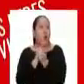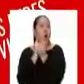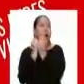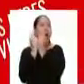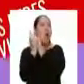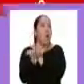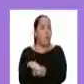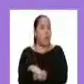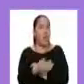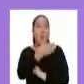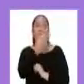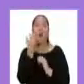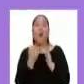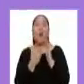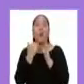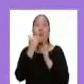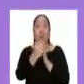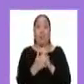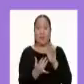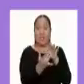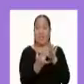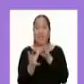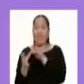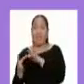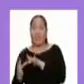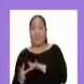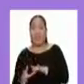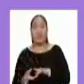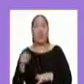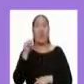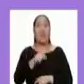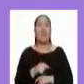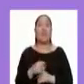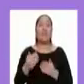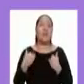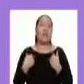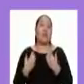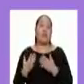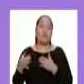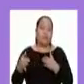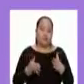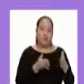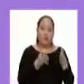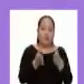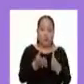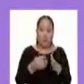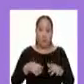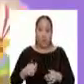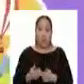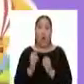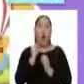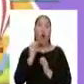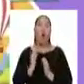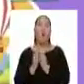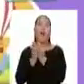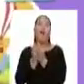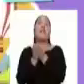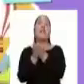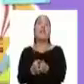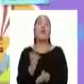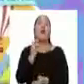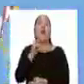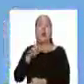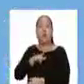nuestro país. Las redes viales están conformadas por el conjunto de vías terrestres, marítimas y